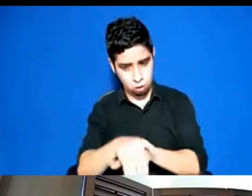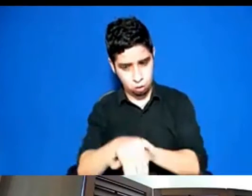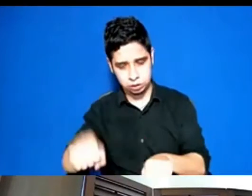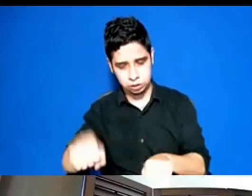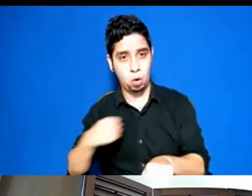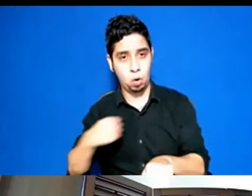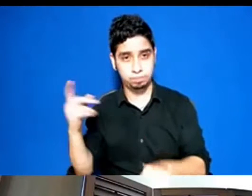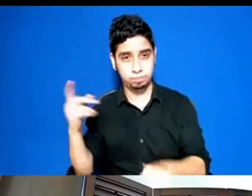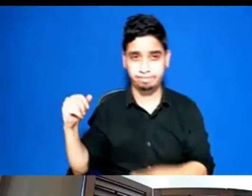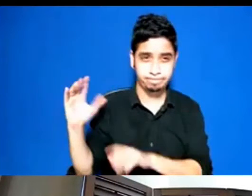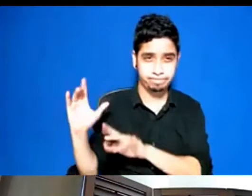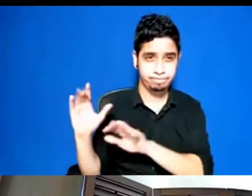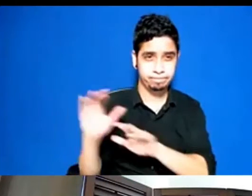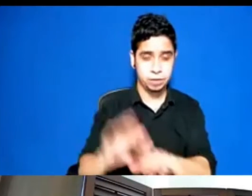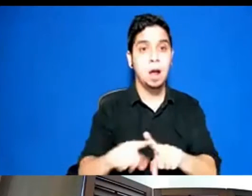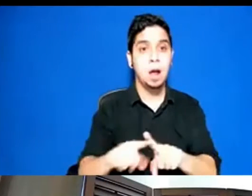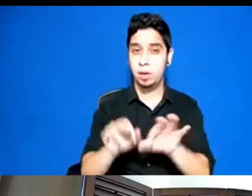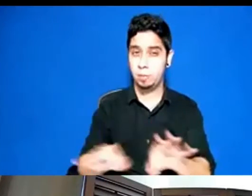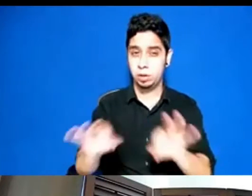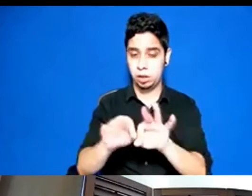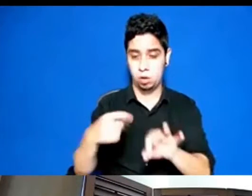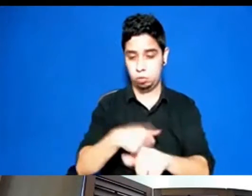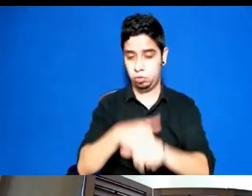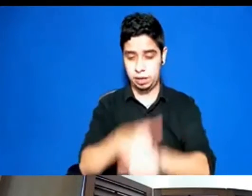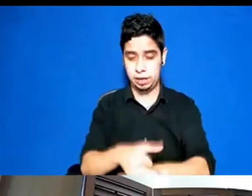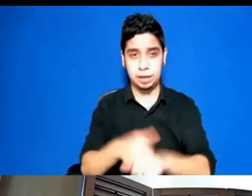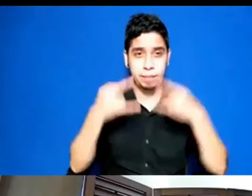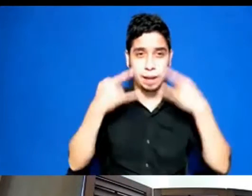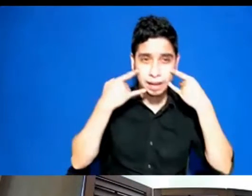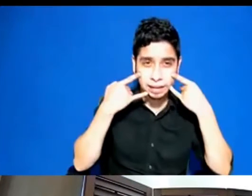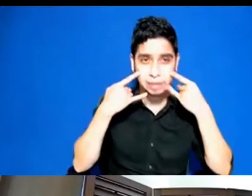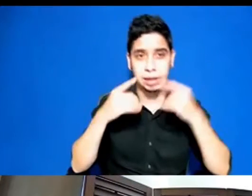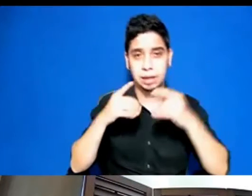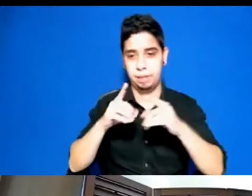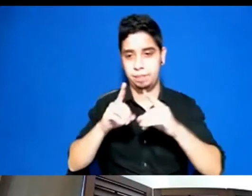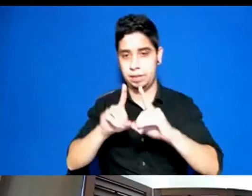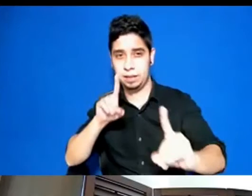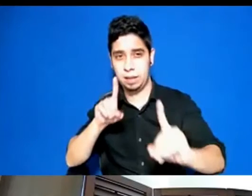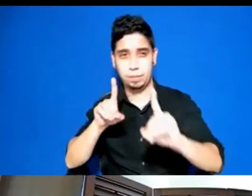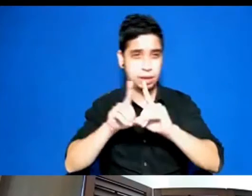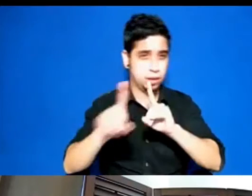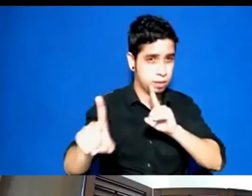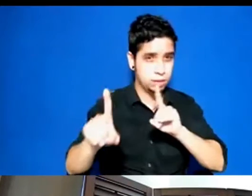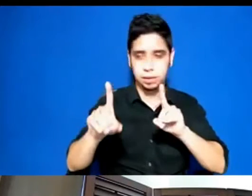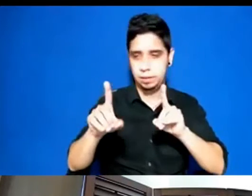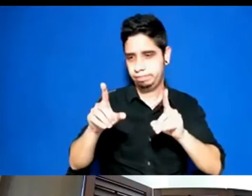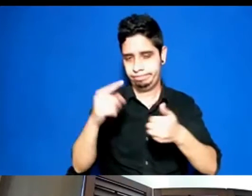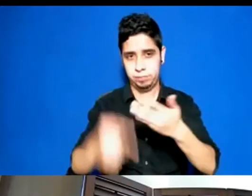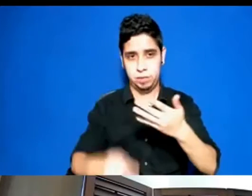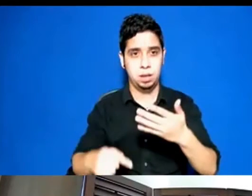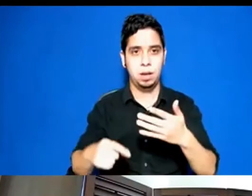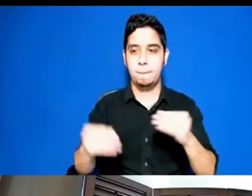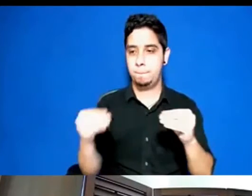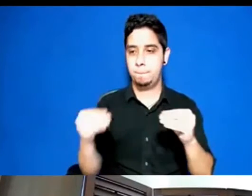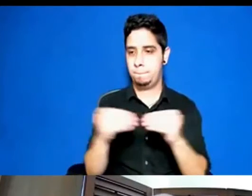distanciamiento social. Una cosa que es interesante es que por más que uno diga que la gente no vaya a la playa, pues siempre va a haber gente en la playa, ¿verdad? Eso es